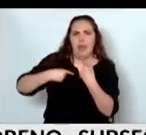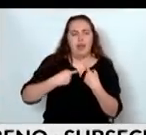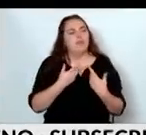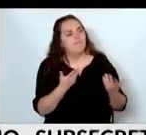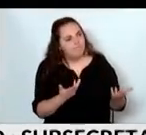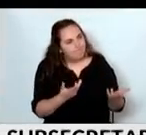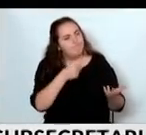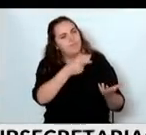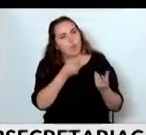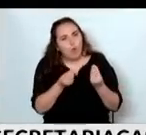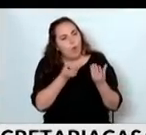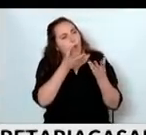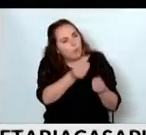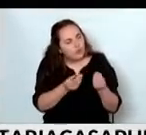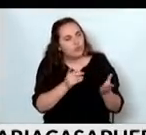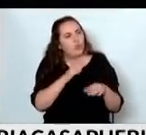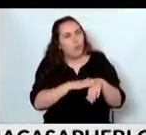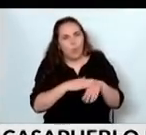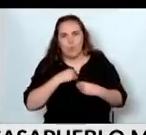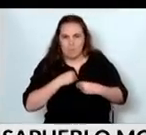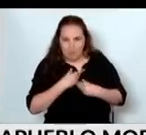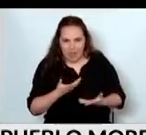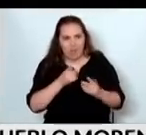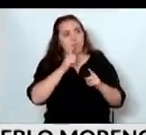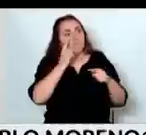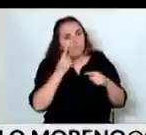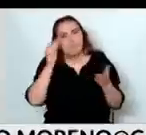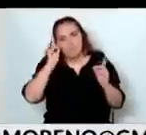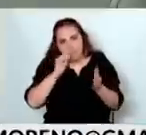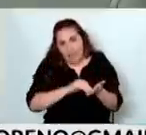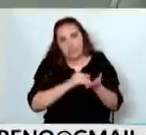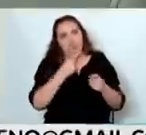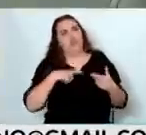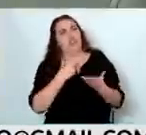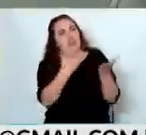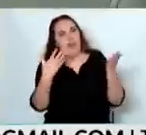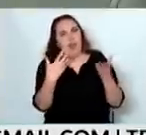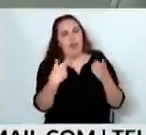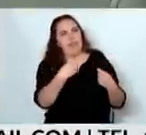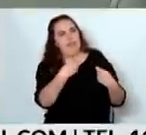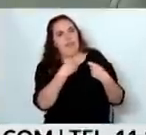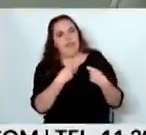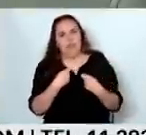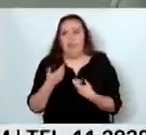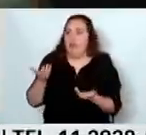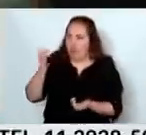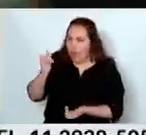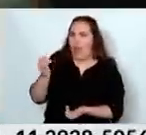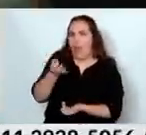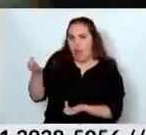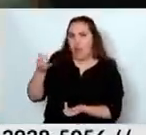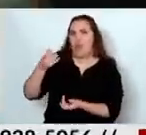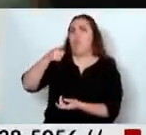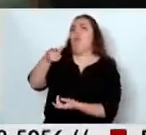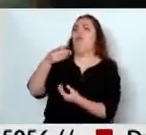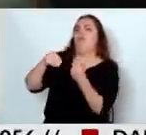Que no, ¿Cómo no ayudé? ¿Dónde no estuve? Y la sociedad. Y la sociedad que te carcome. Claro, claro. Vos sos la familia, ¿cómo claro, no lo viste venir? Vos eras la